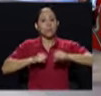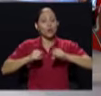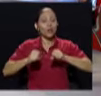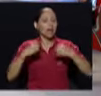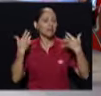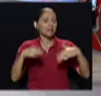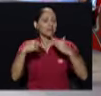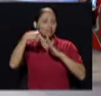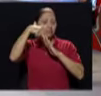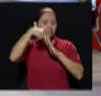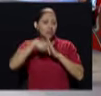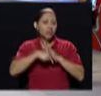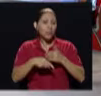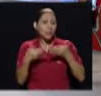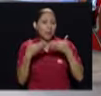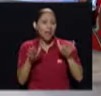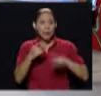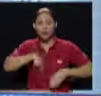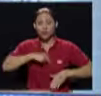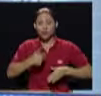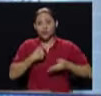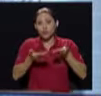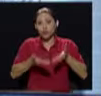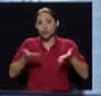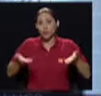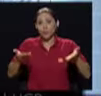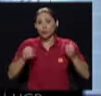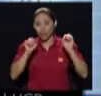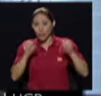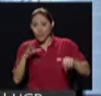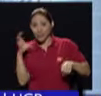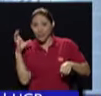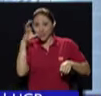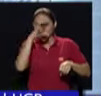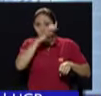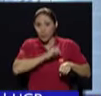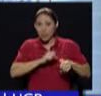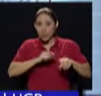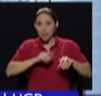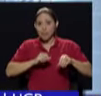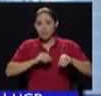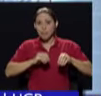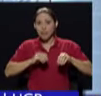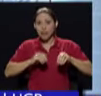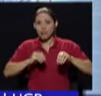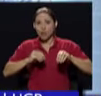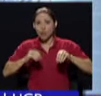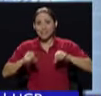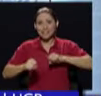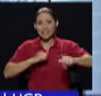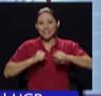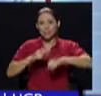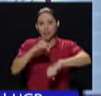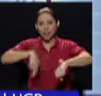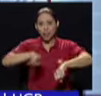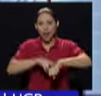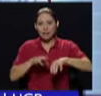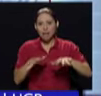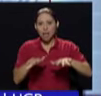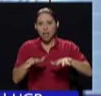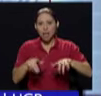amplia, nosotros tenemos instrumentos que detectan las vibraciones de los sismos naturales, por así decirlo, pero también nos